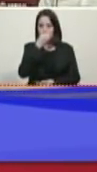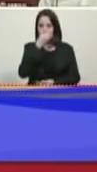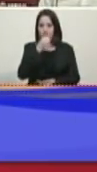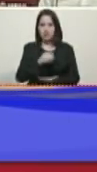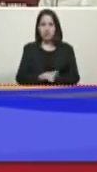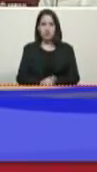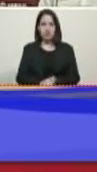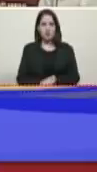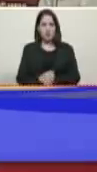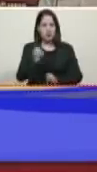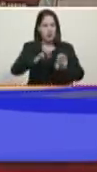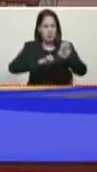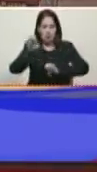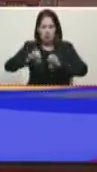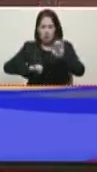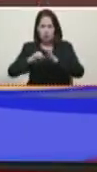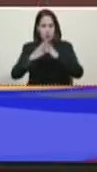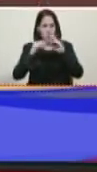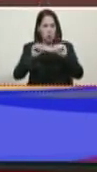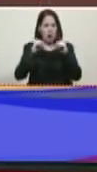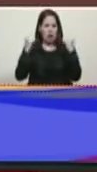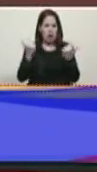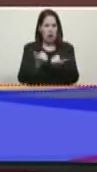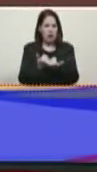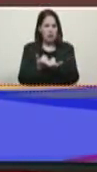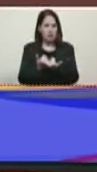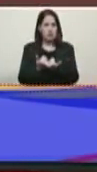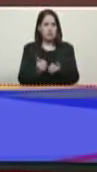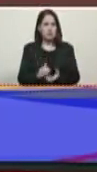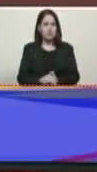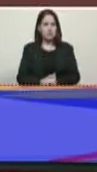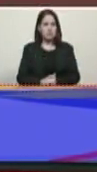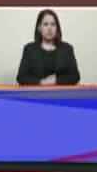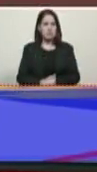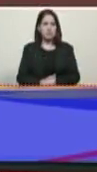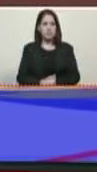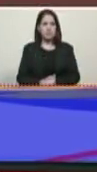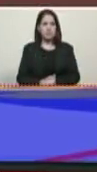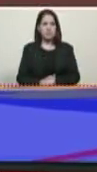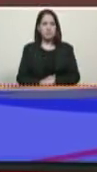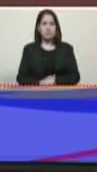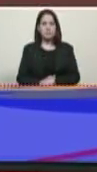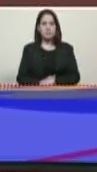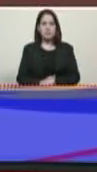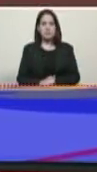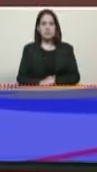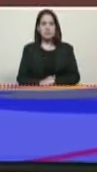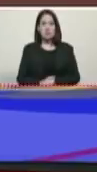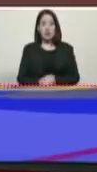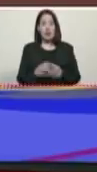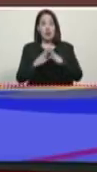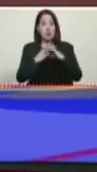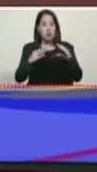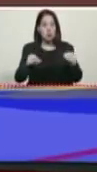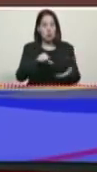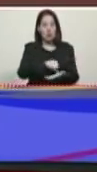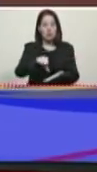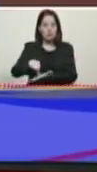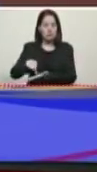todas las áreas a recuperar a transformar y embellecer de estas 60 ciudades